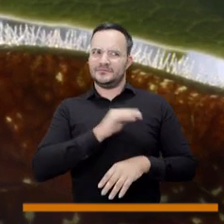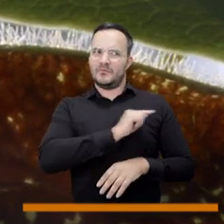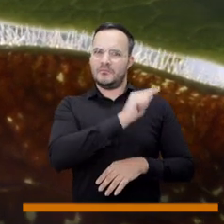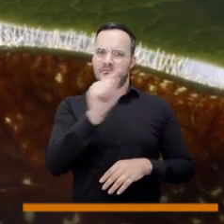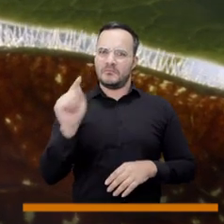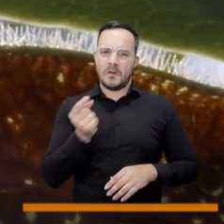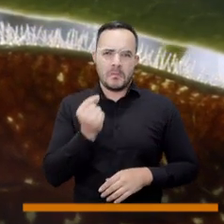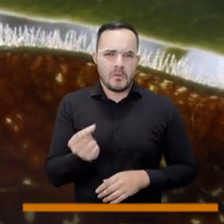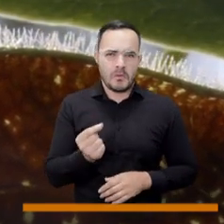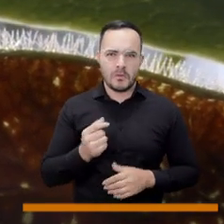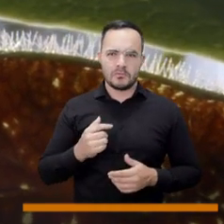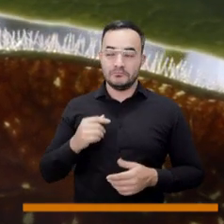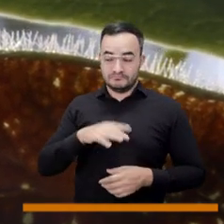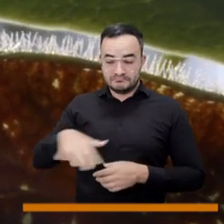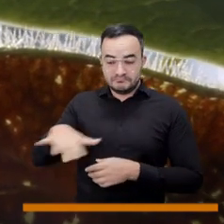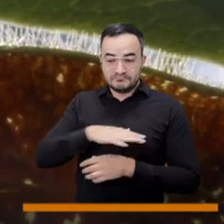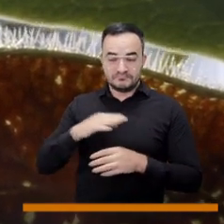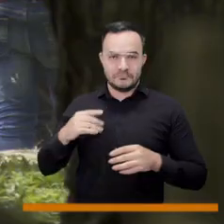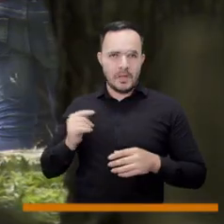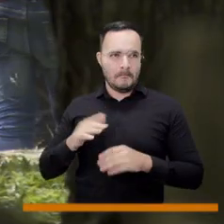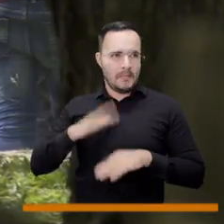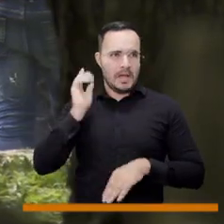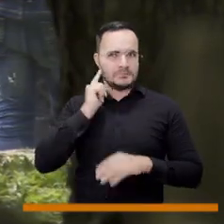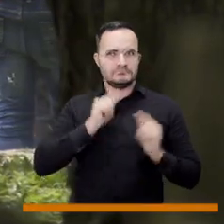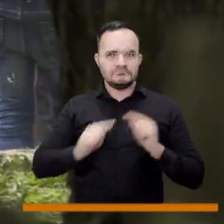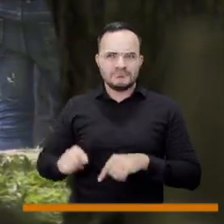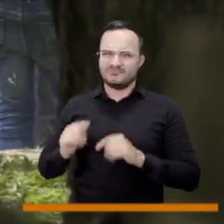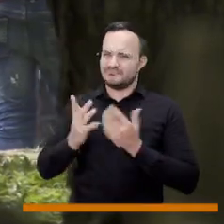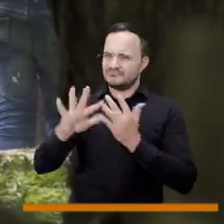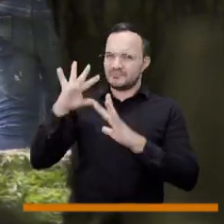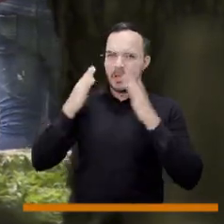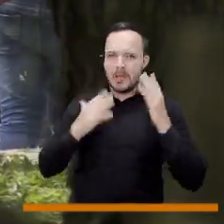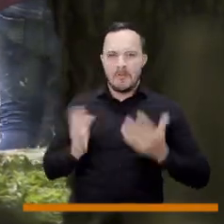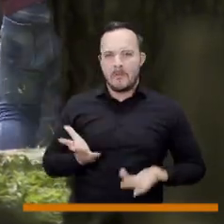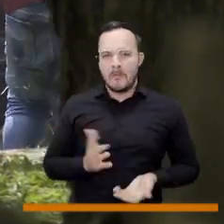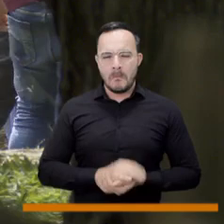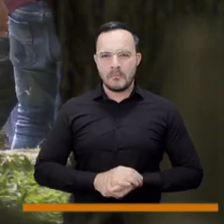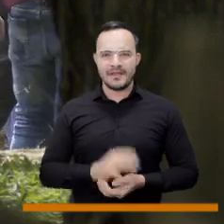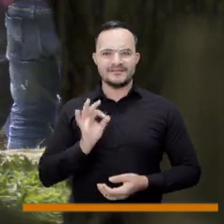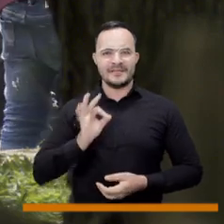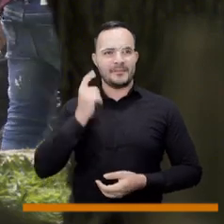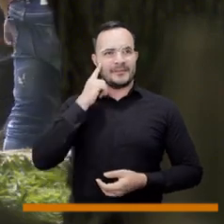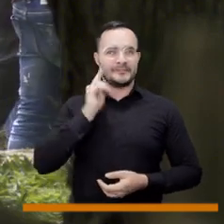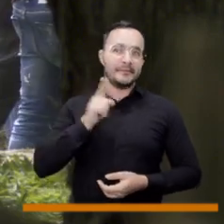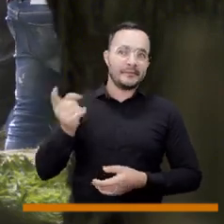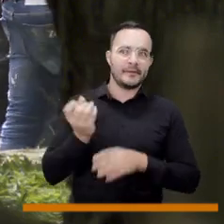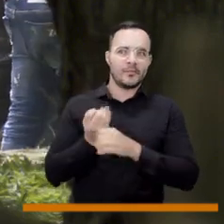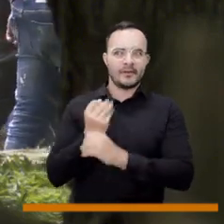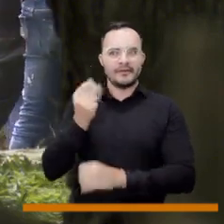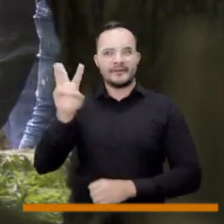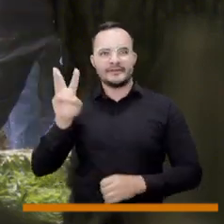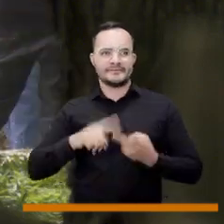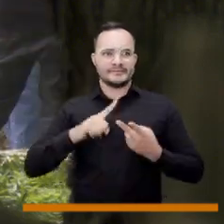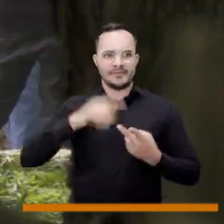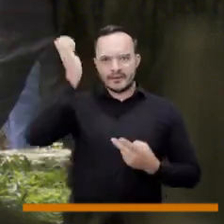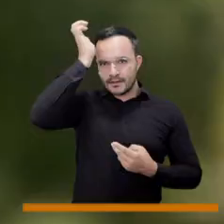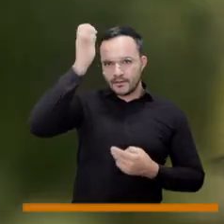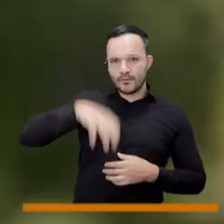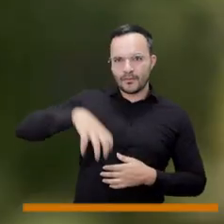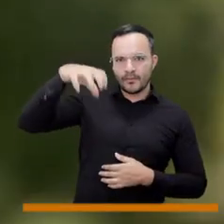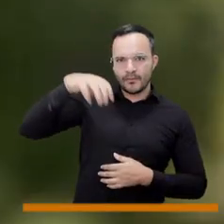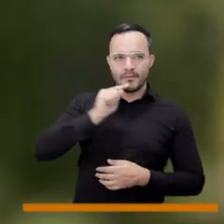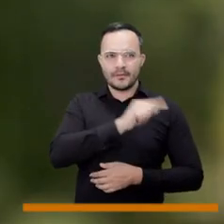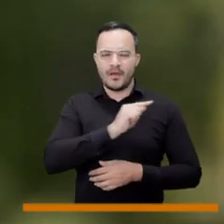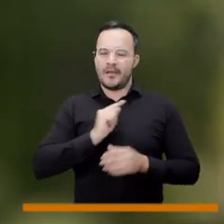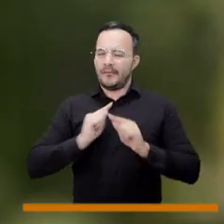se ve tanto, que es el turismo de naturaleza, en especial acá en la urbanidad, si todo el mundo llega donde conocemos, Comuna 13,